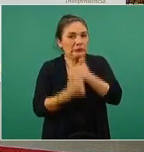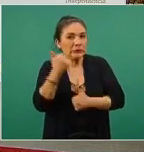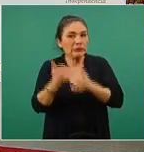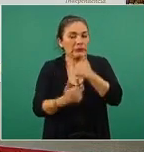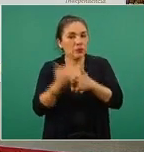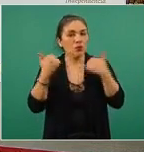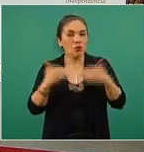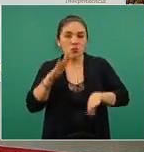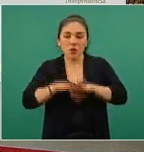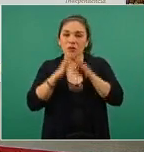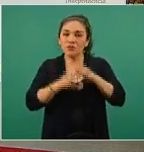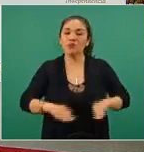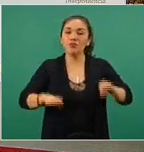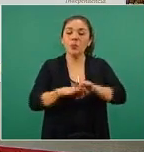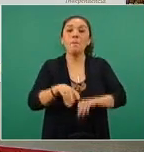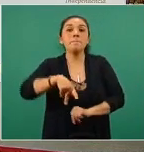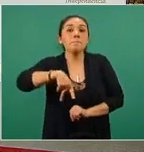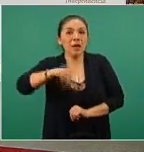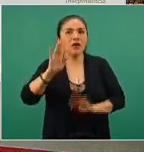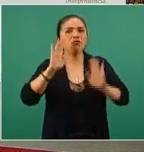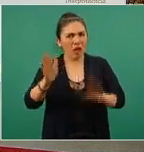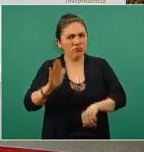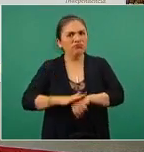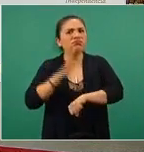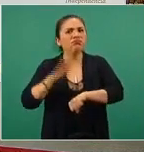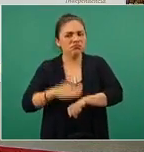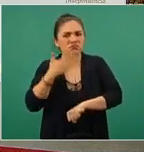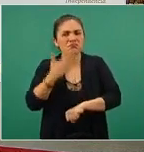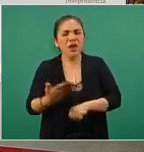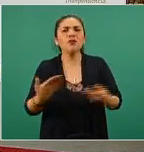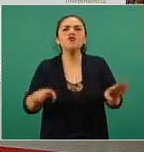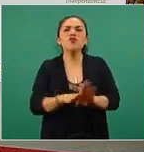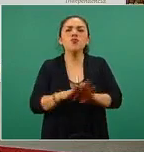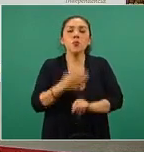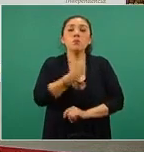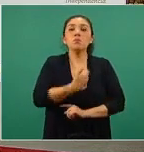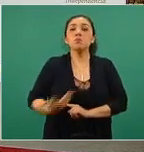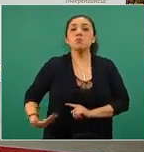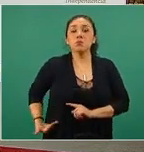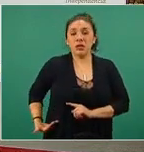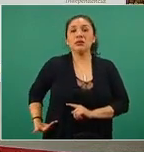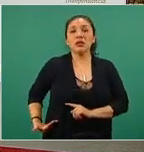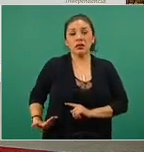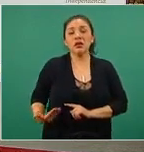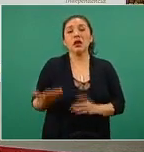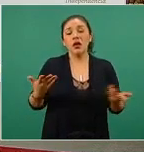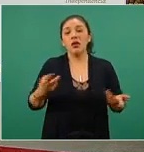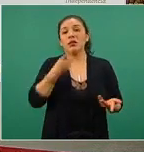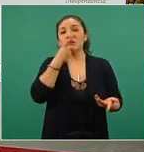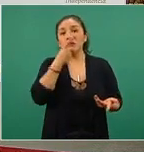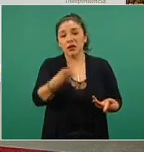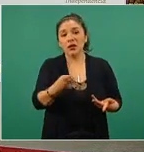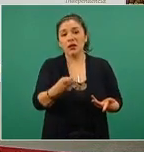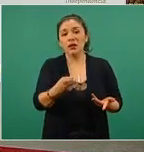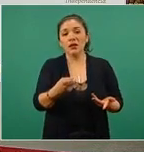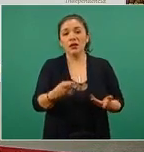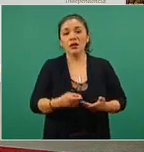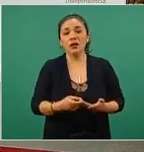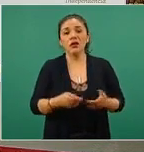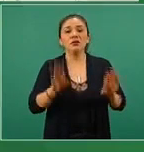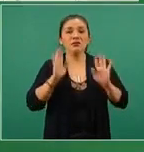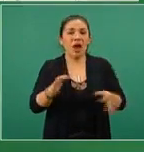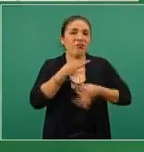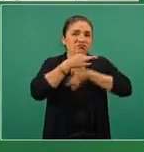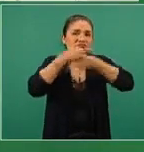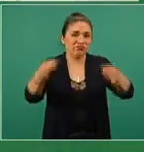más importantes, pero hemos cumplido justamente lo que nuestro presidente ha dado